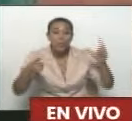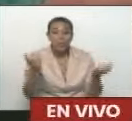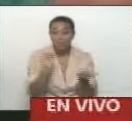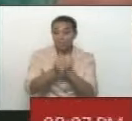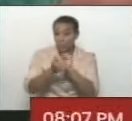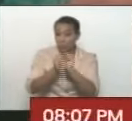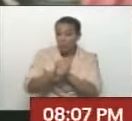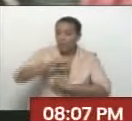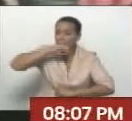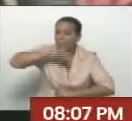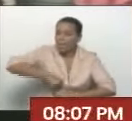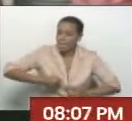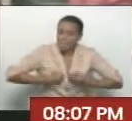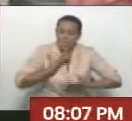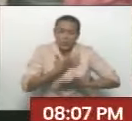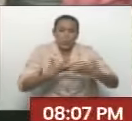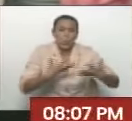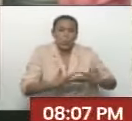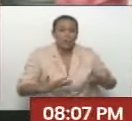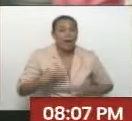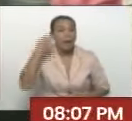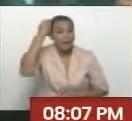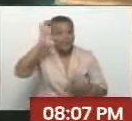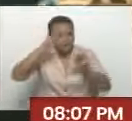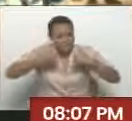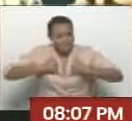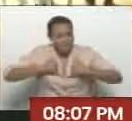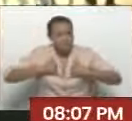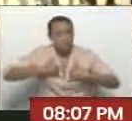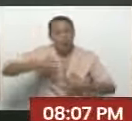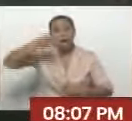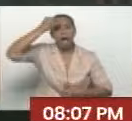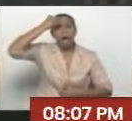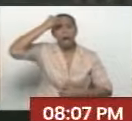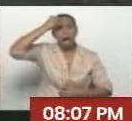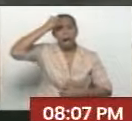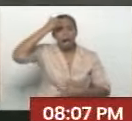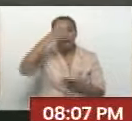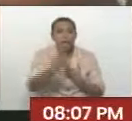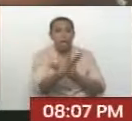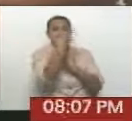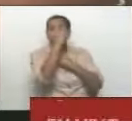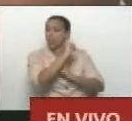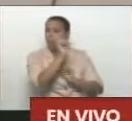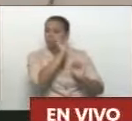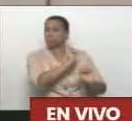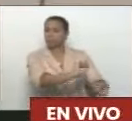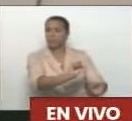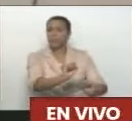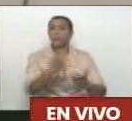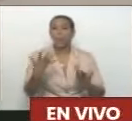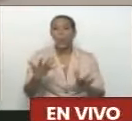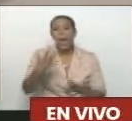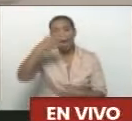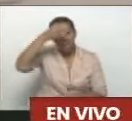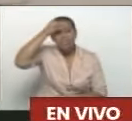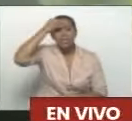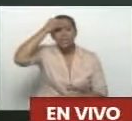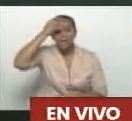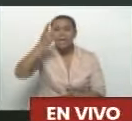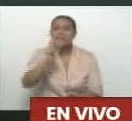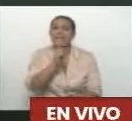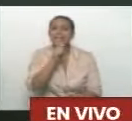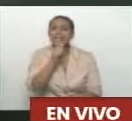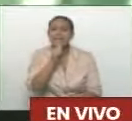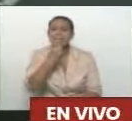deporte, amé la poesía. Aprendí a pensar por mí misma, a quererme, a valorarme. Y entendí quién y por qué secuestró a